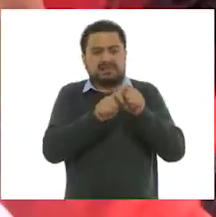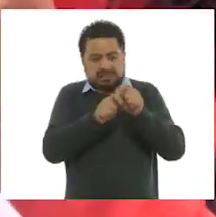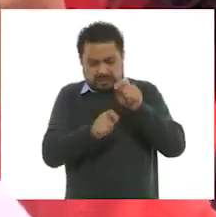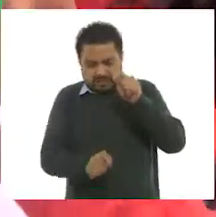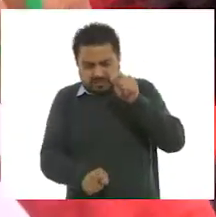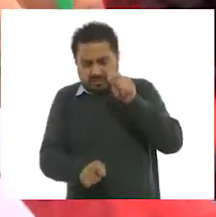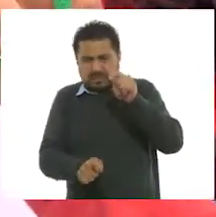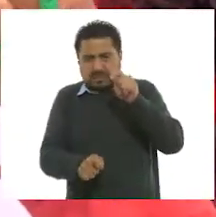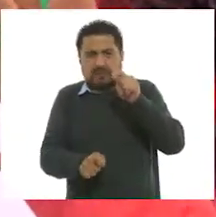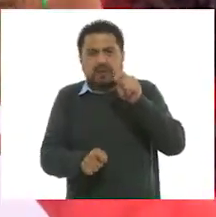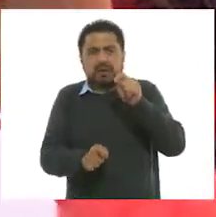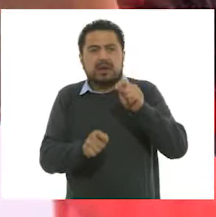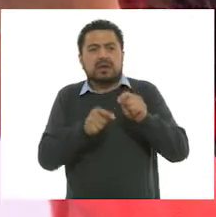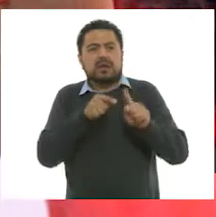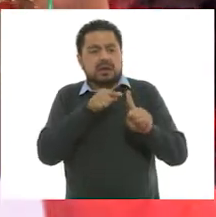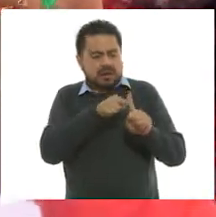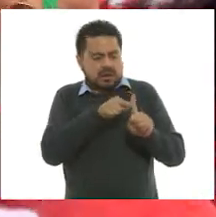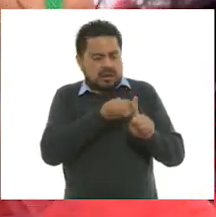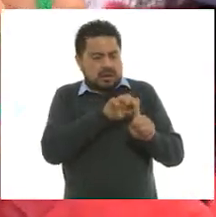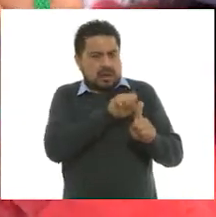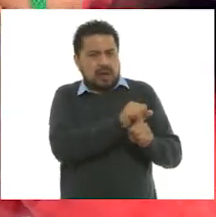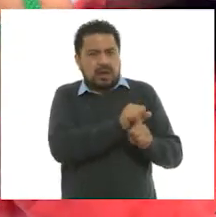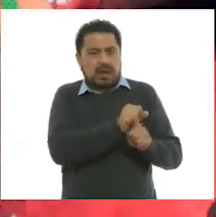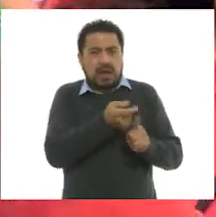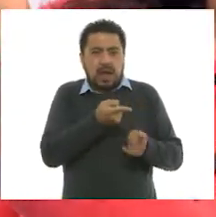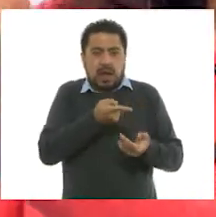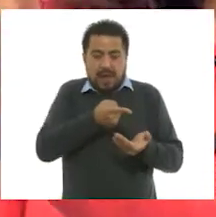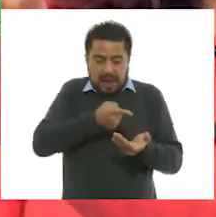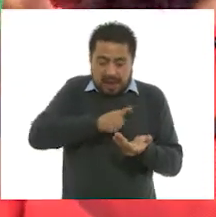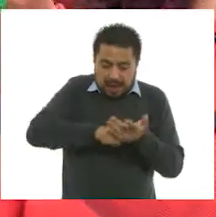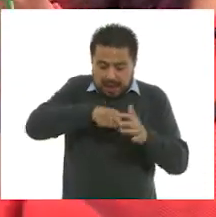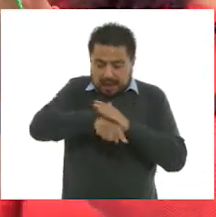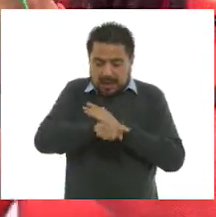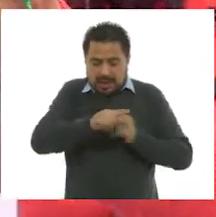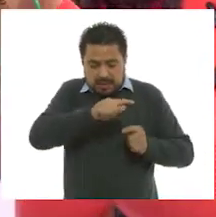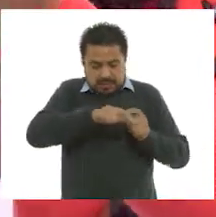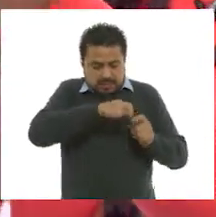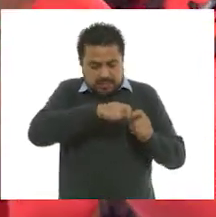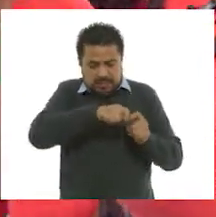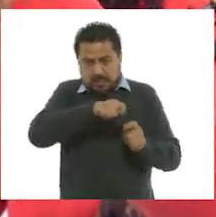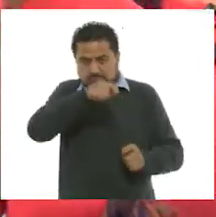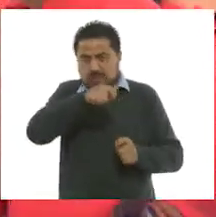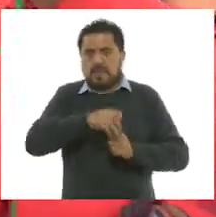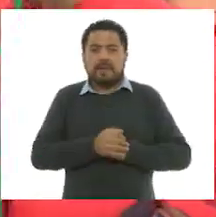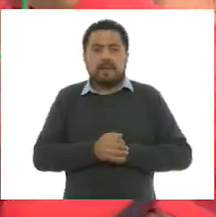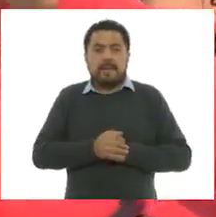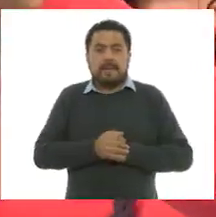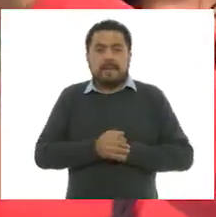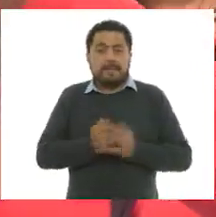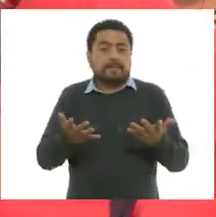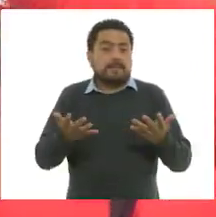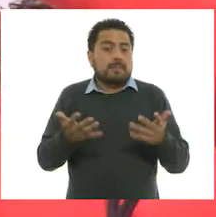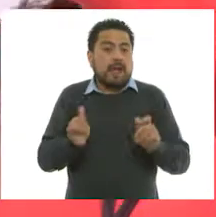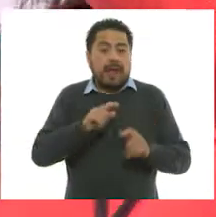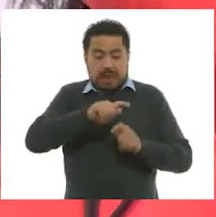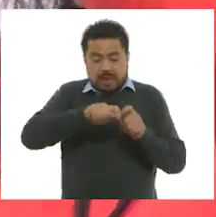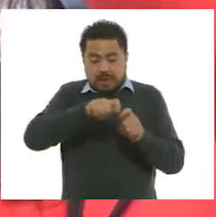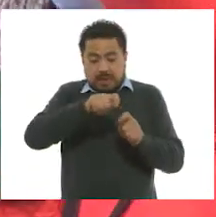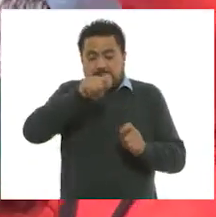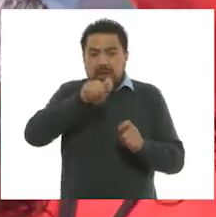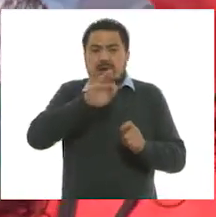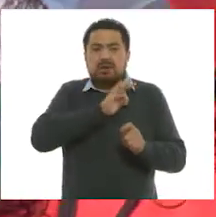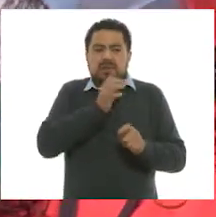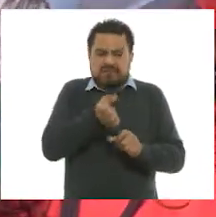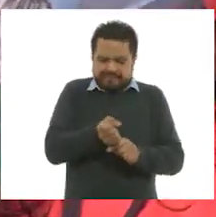las puntas y vamos a pasar por dentro la punta. Ya que se hizo el nudo, vamos a